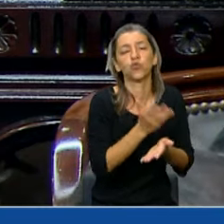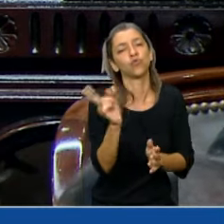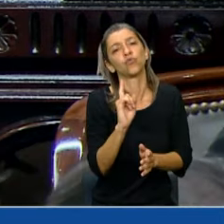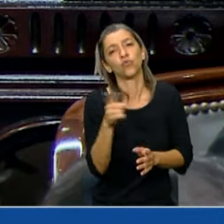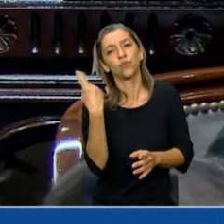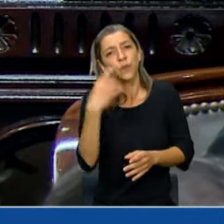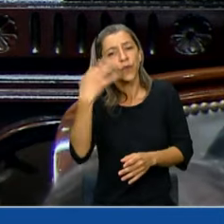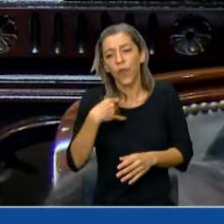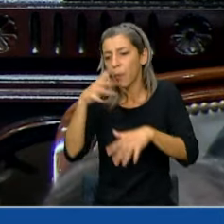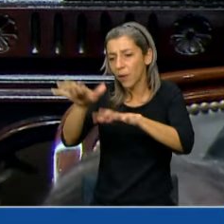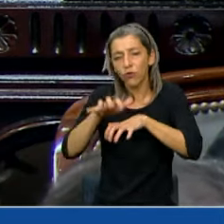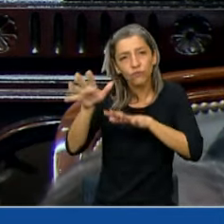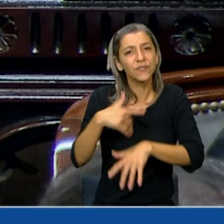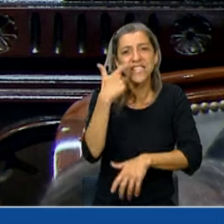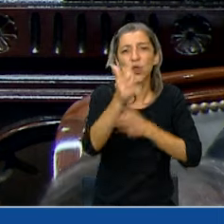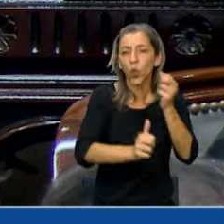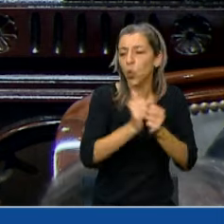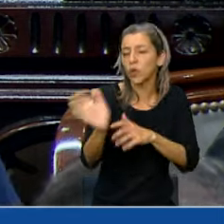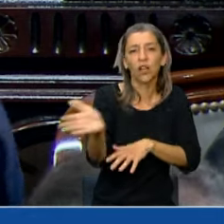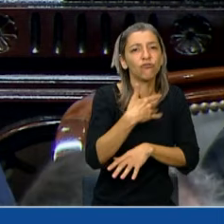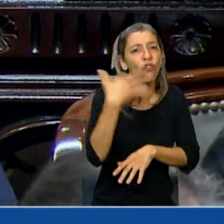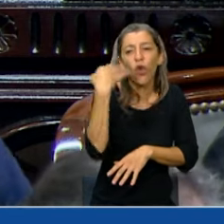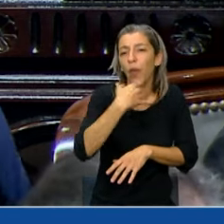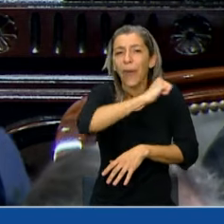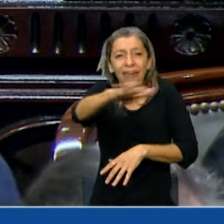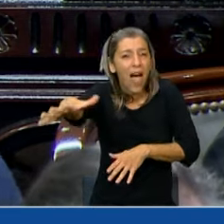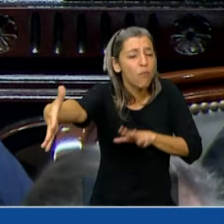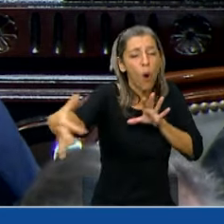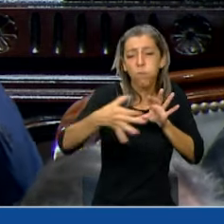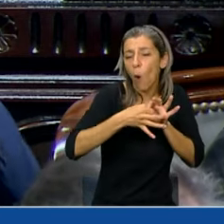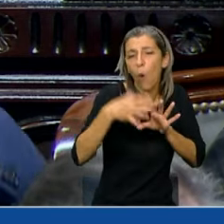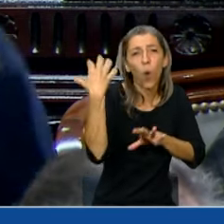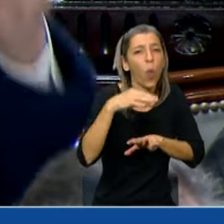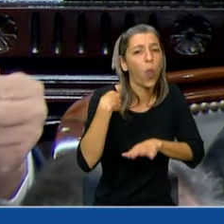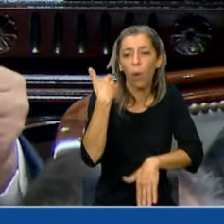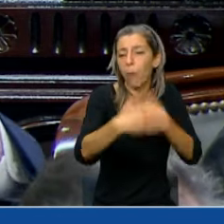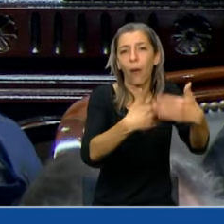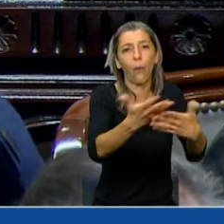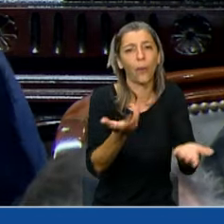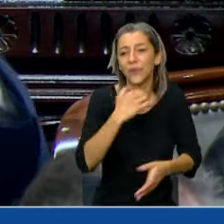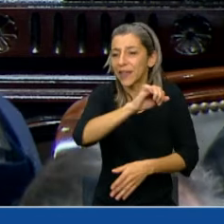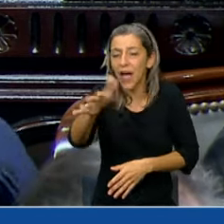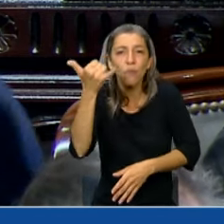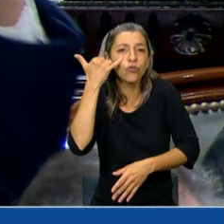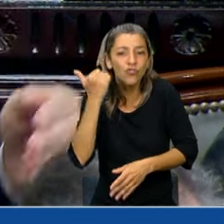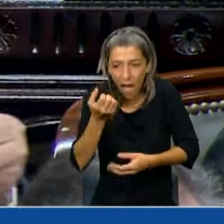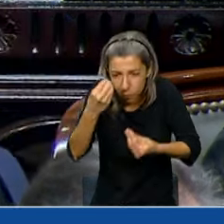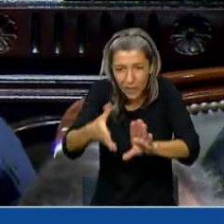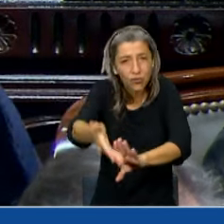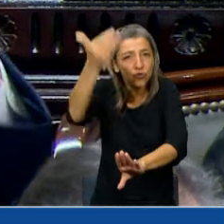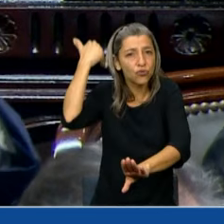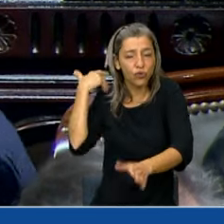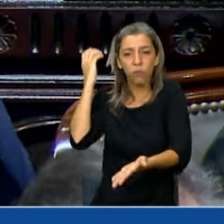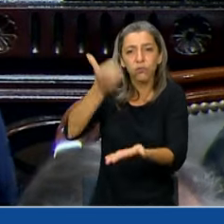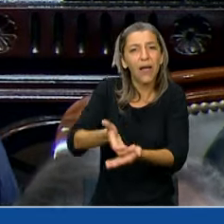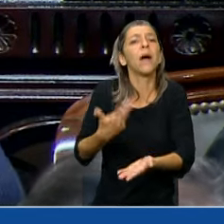producción agrícola y agroindustrial el campo es vanguardia el campo hizo lo que queremos hacerlo en otros sectores el campo argentino invirtió hace décadas en